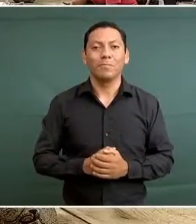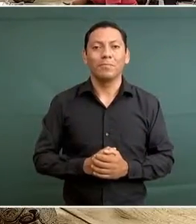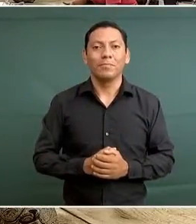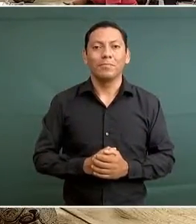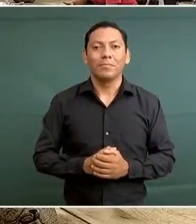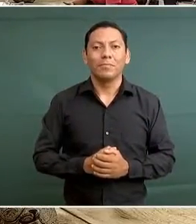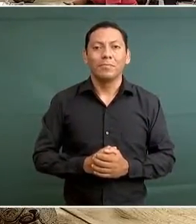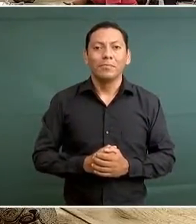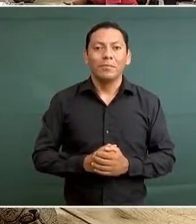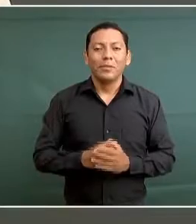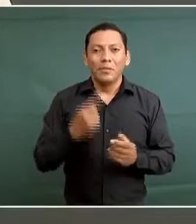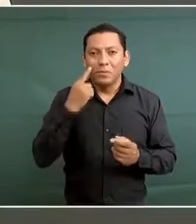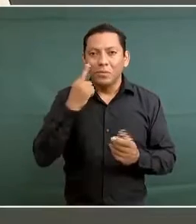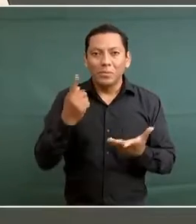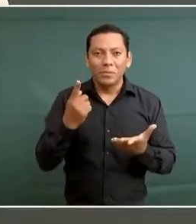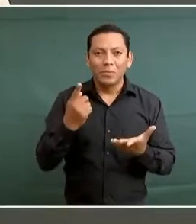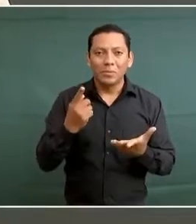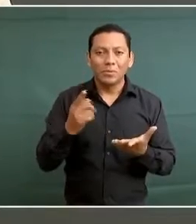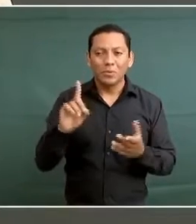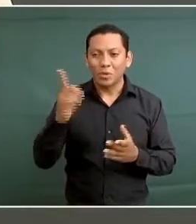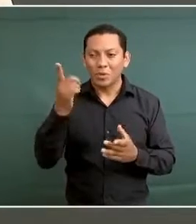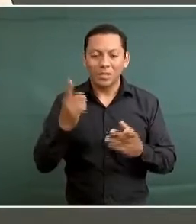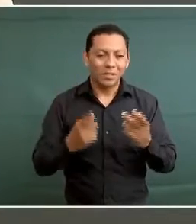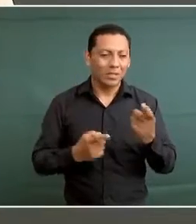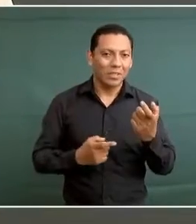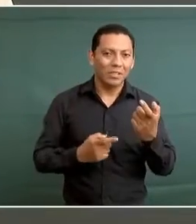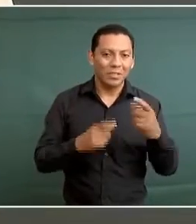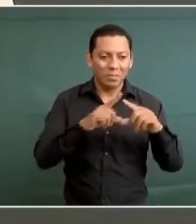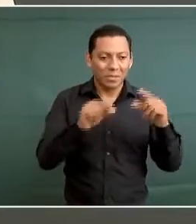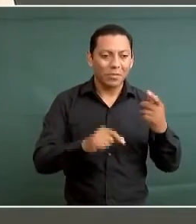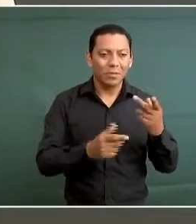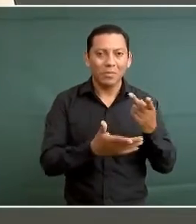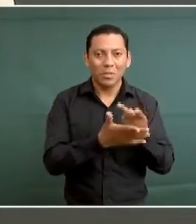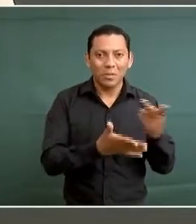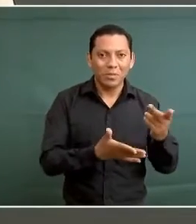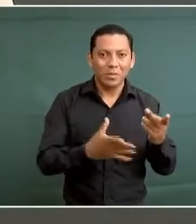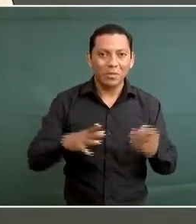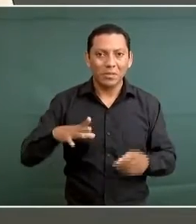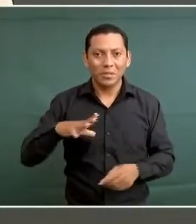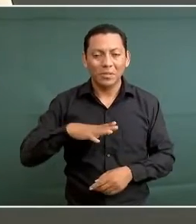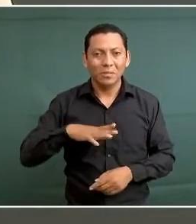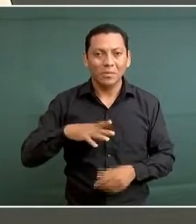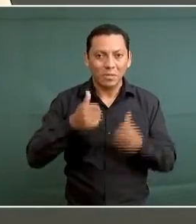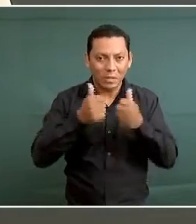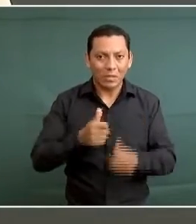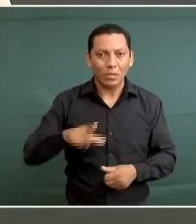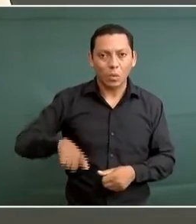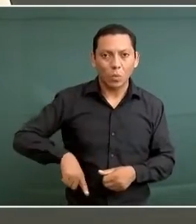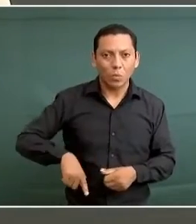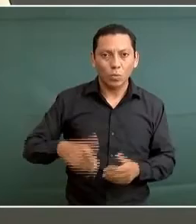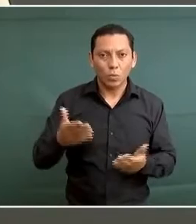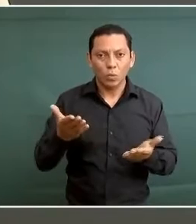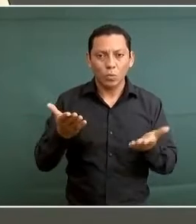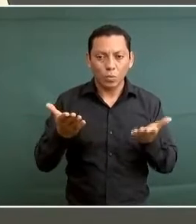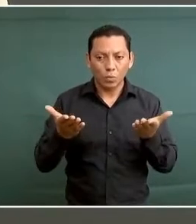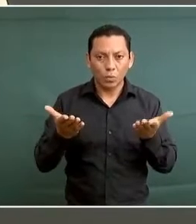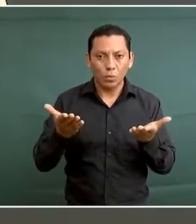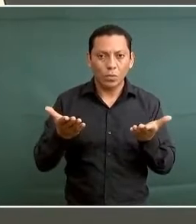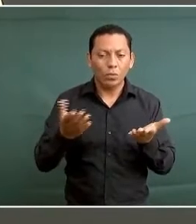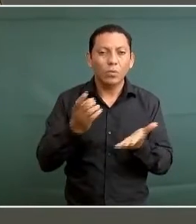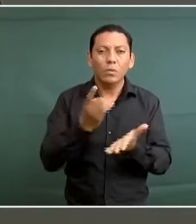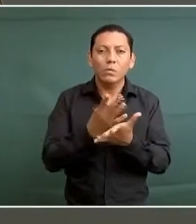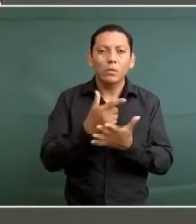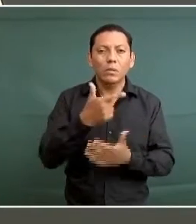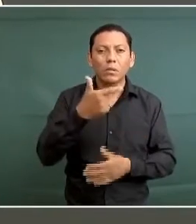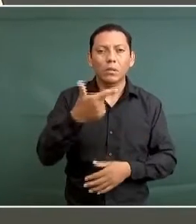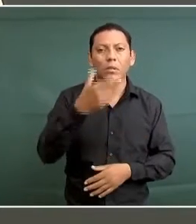la depreciación del peso desde que estamos en el gobierno es solo del